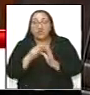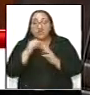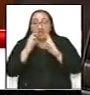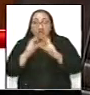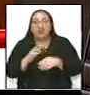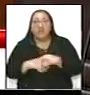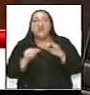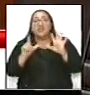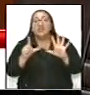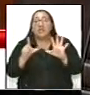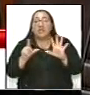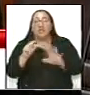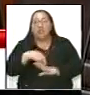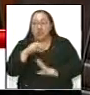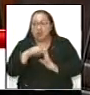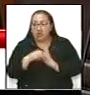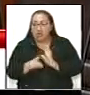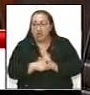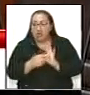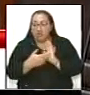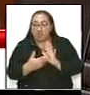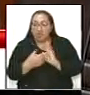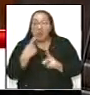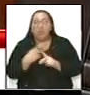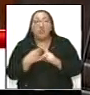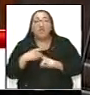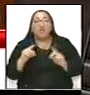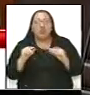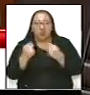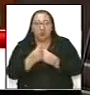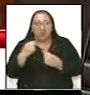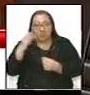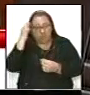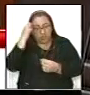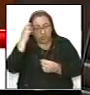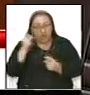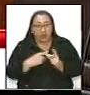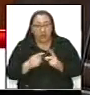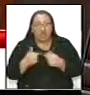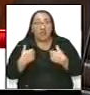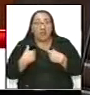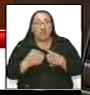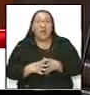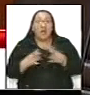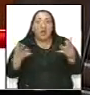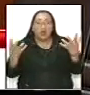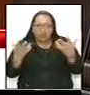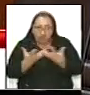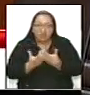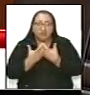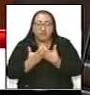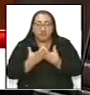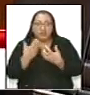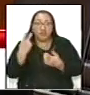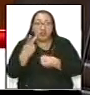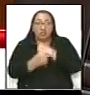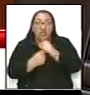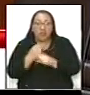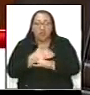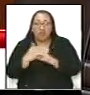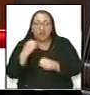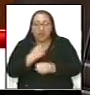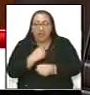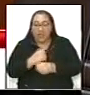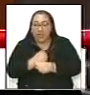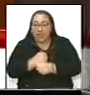de 7 proyectos de ley presentados por las distintas bancadas. De manera que tenemos un amplio consenso y 2 años y medio de